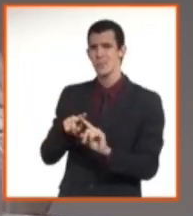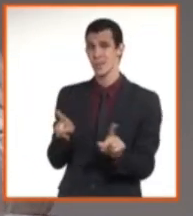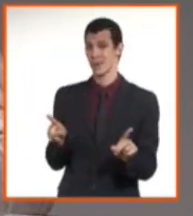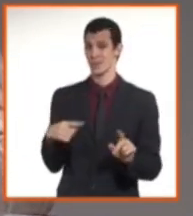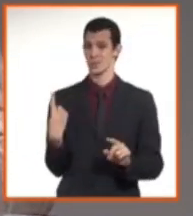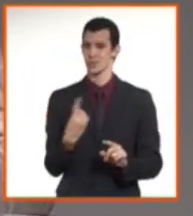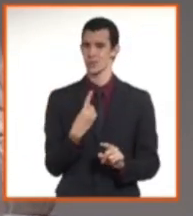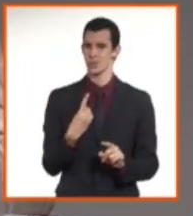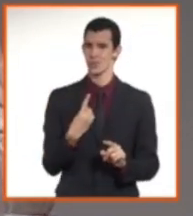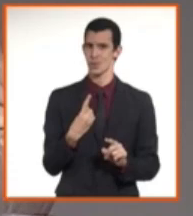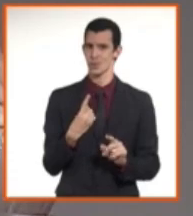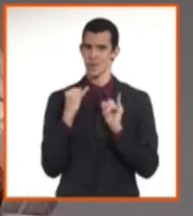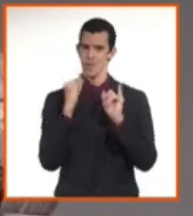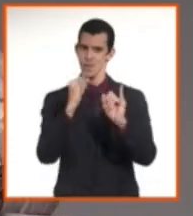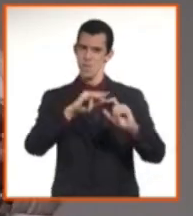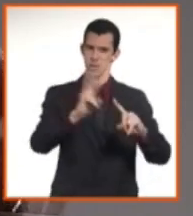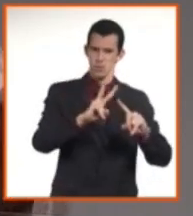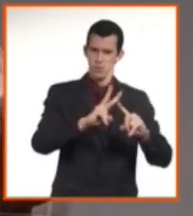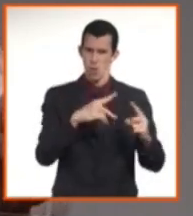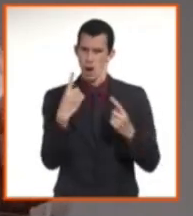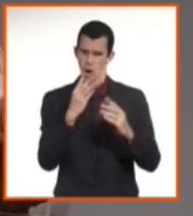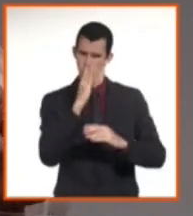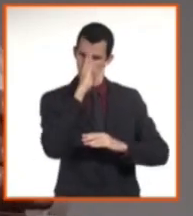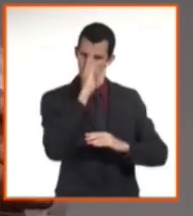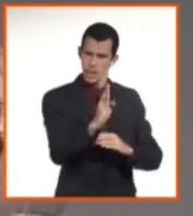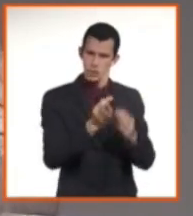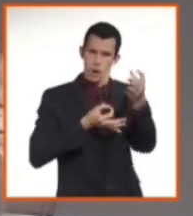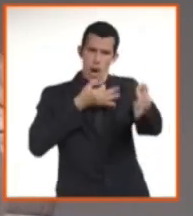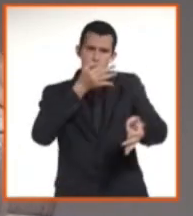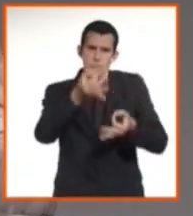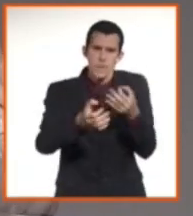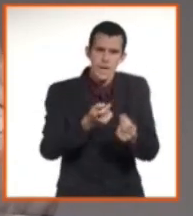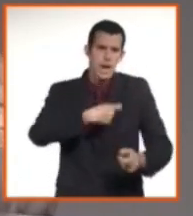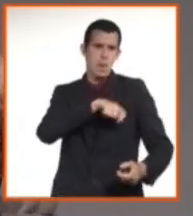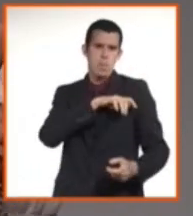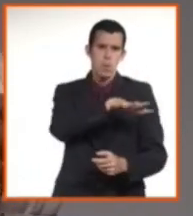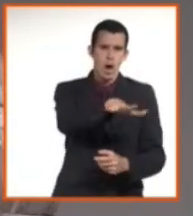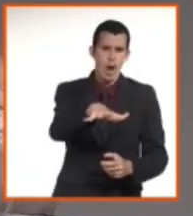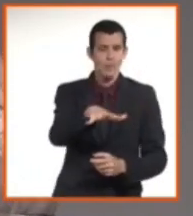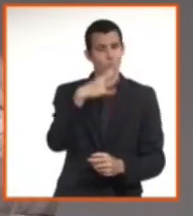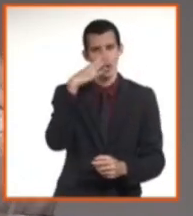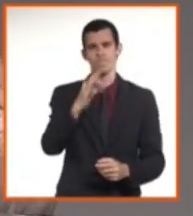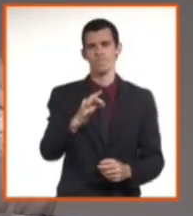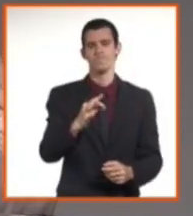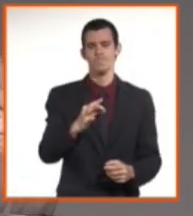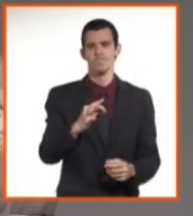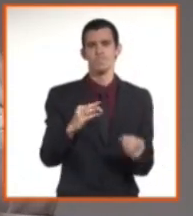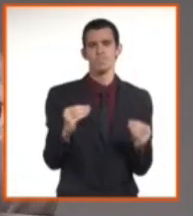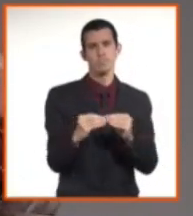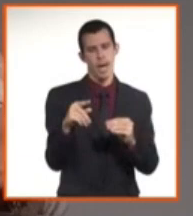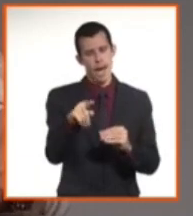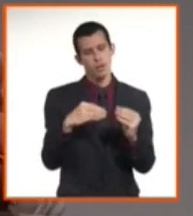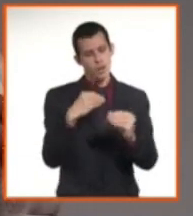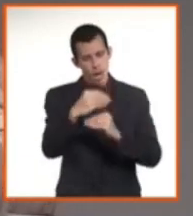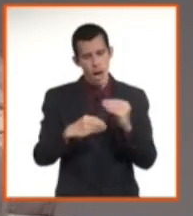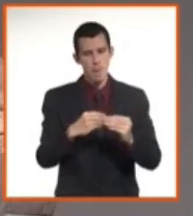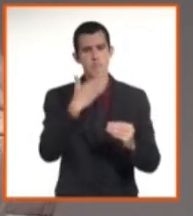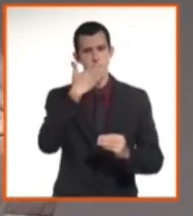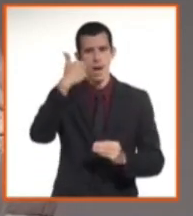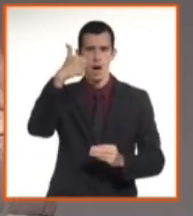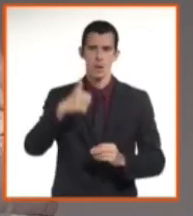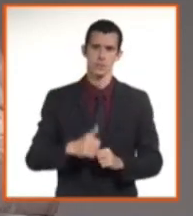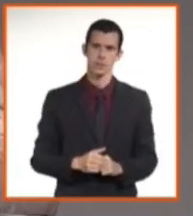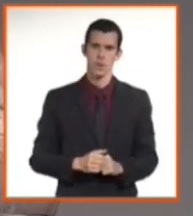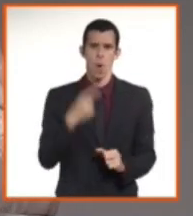los apagones. Entonces hay que ver cómo logramos llegar nosotros lo antes posible a esa población, por lo menos para comunicarle qué está pasando, para que sepa que estamos